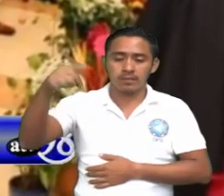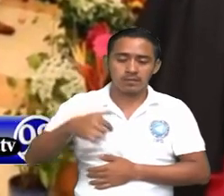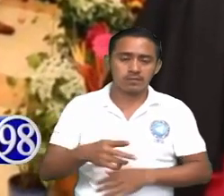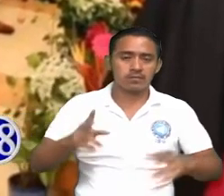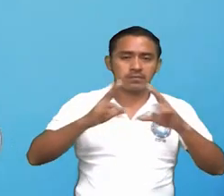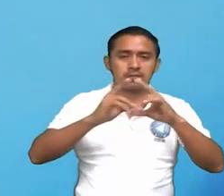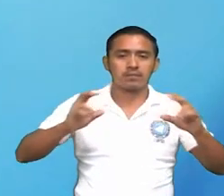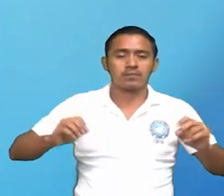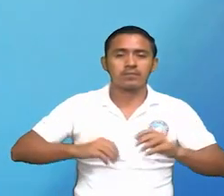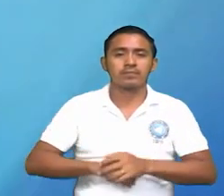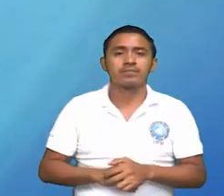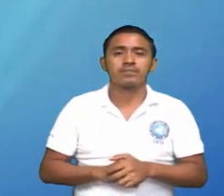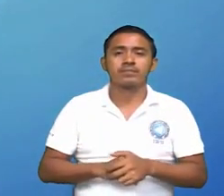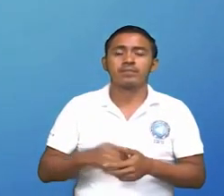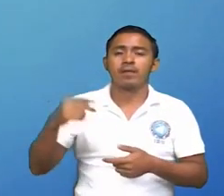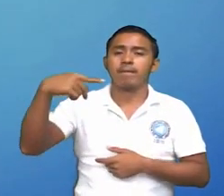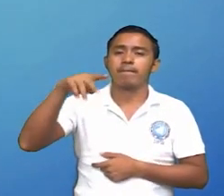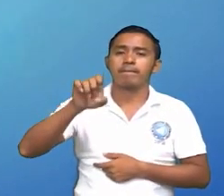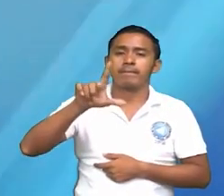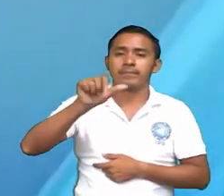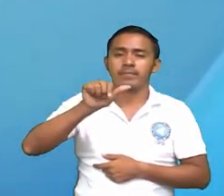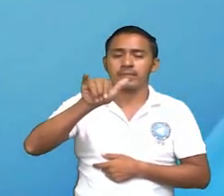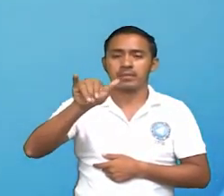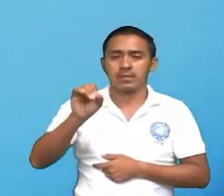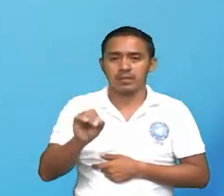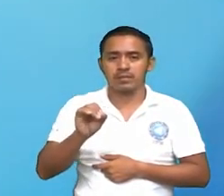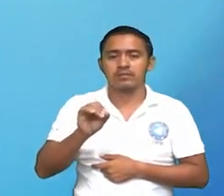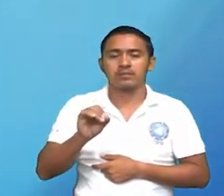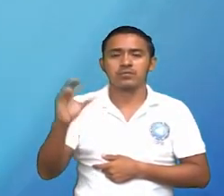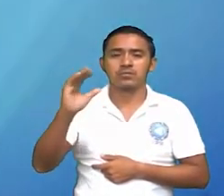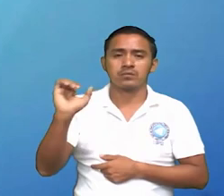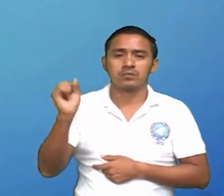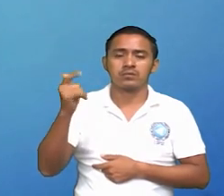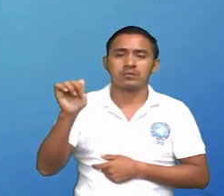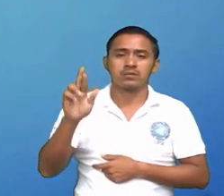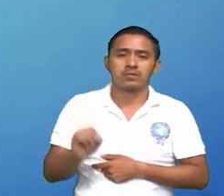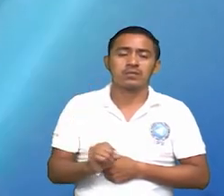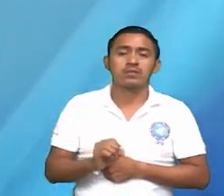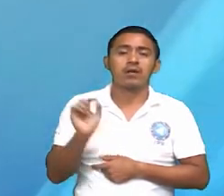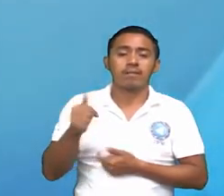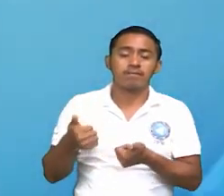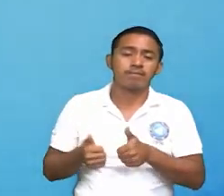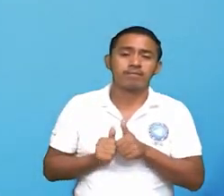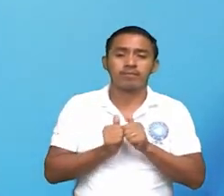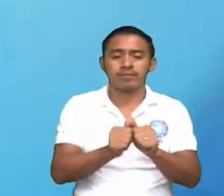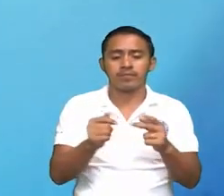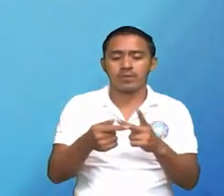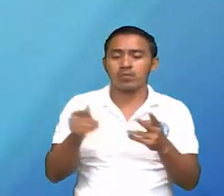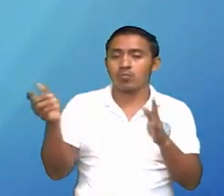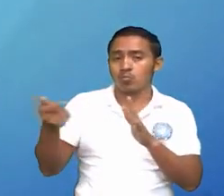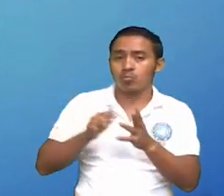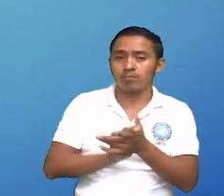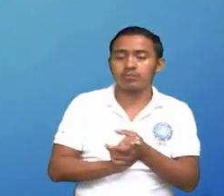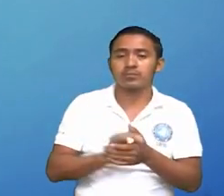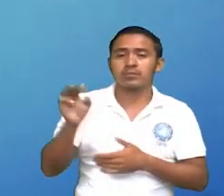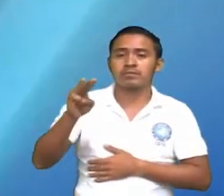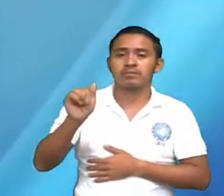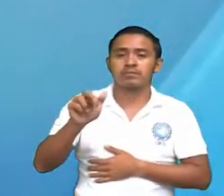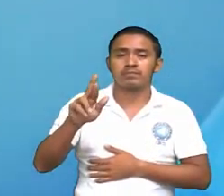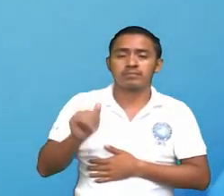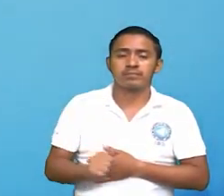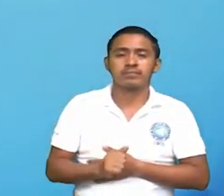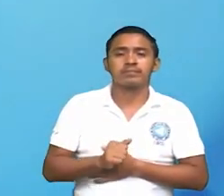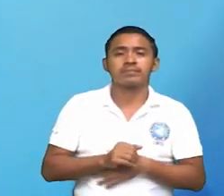país. Don Pelayo Castro Zuzuarregui estará acompañado por su esposa María Enrica Egidia